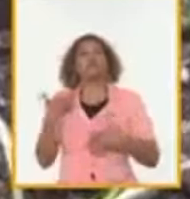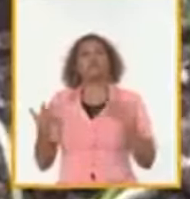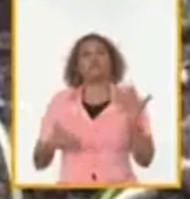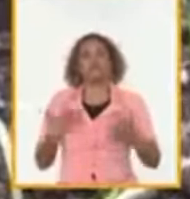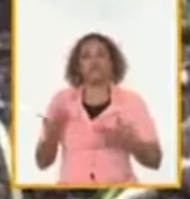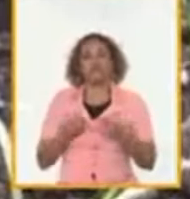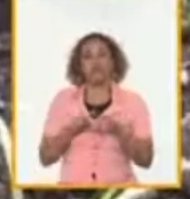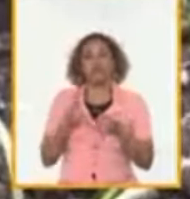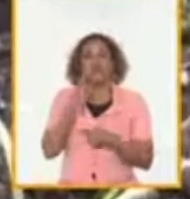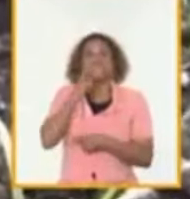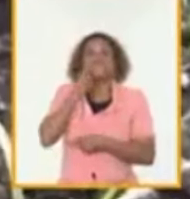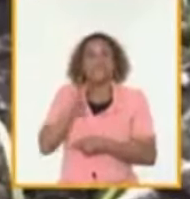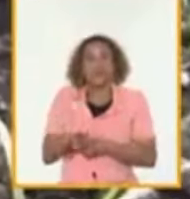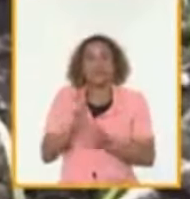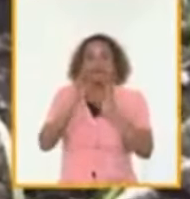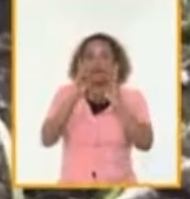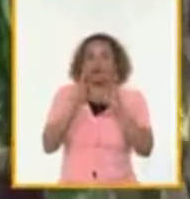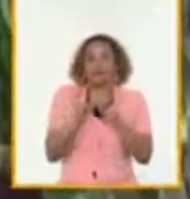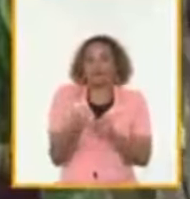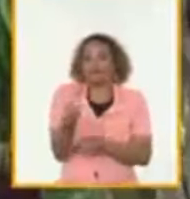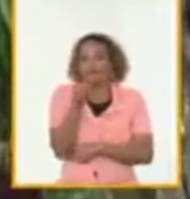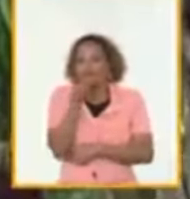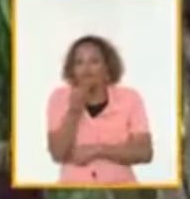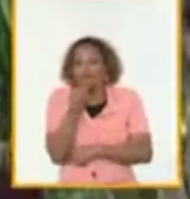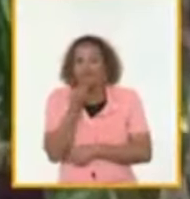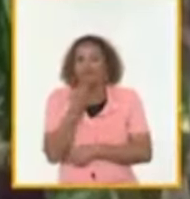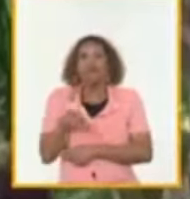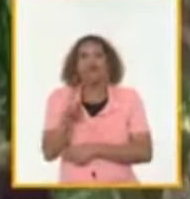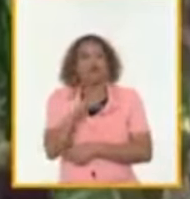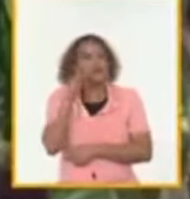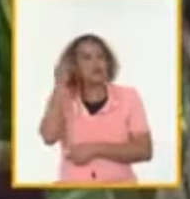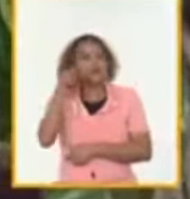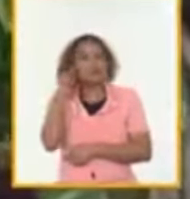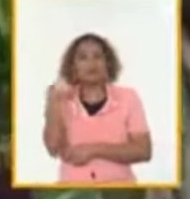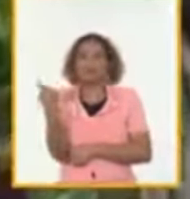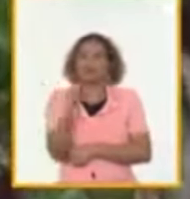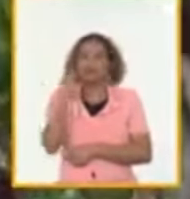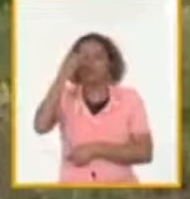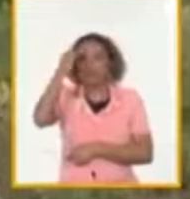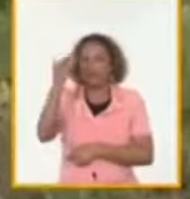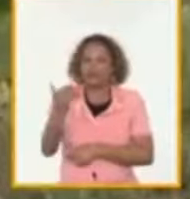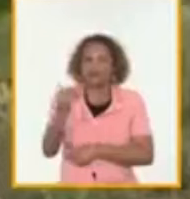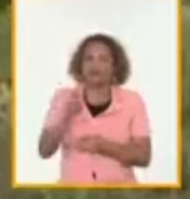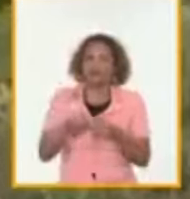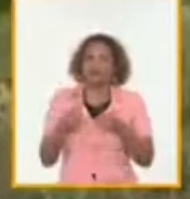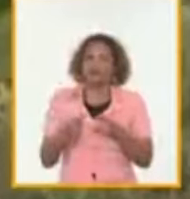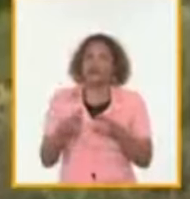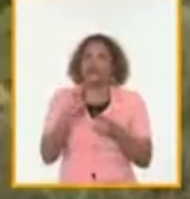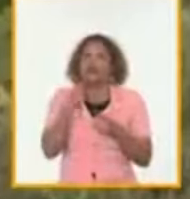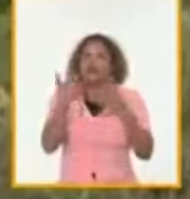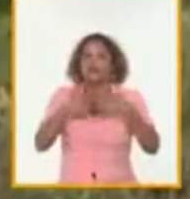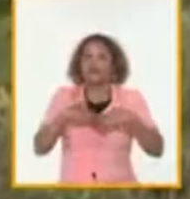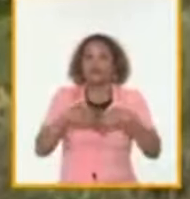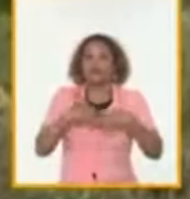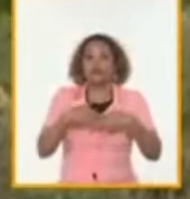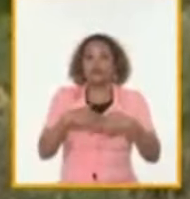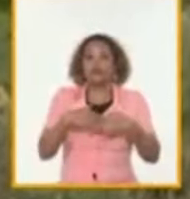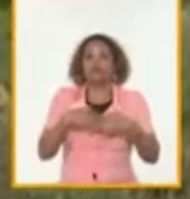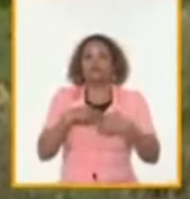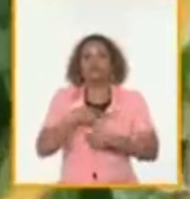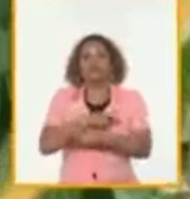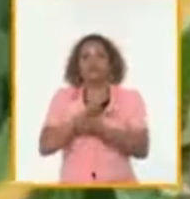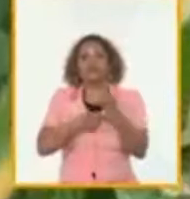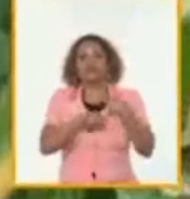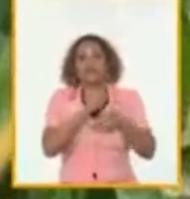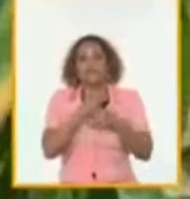tenemos resultados de de aquí y todo el mundo Yo pienso que esté muy agradecido porque se lleva mercancía fresca para los mercados